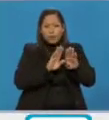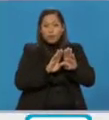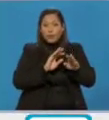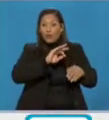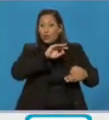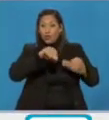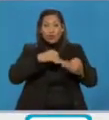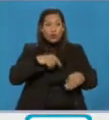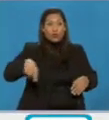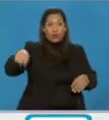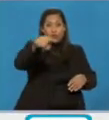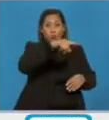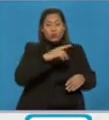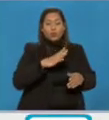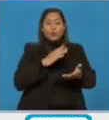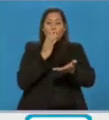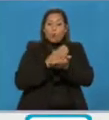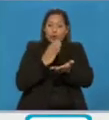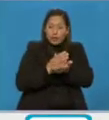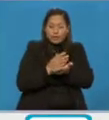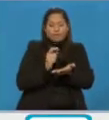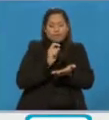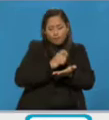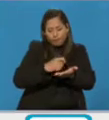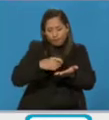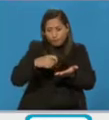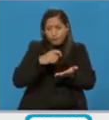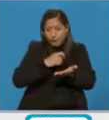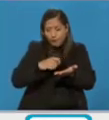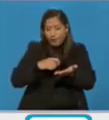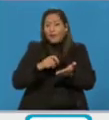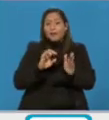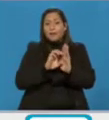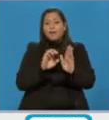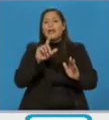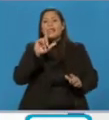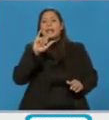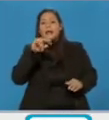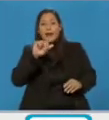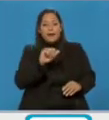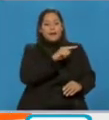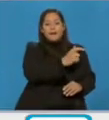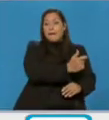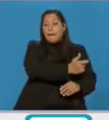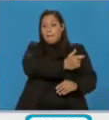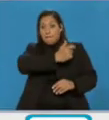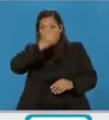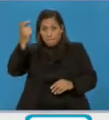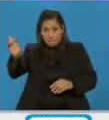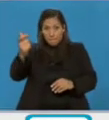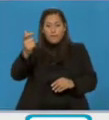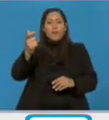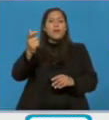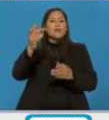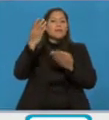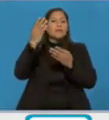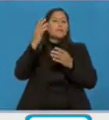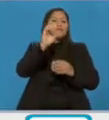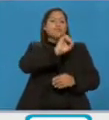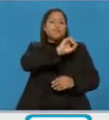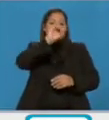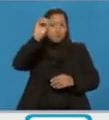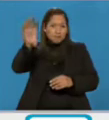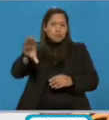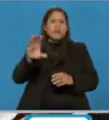todos tuviéramos una libretita en donde cuando Liliana le hace una transferencia a cualquiera